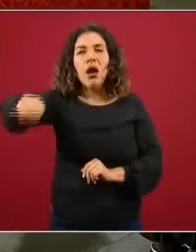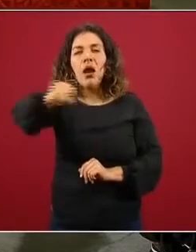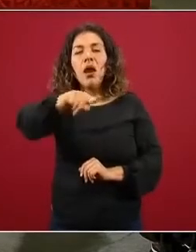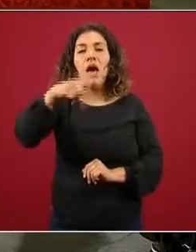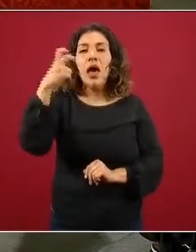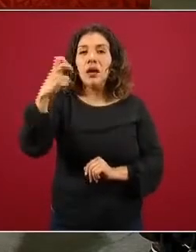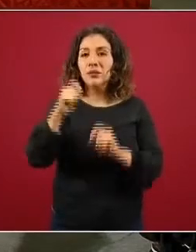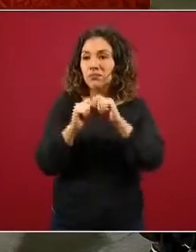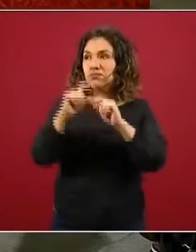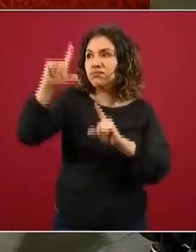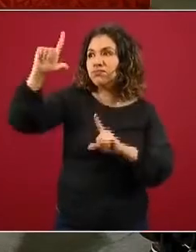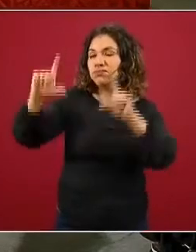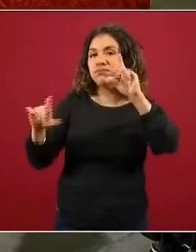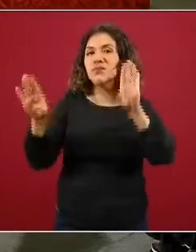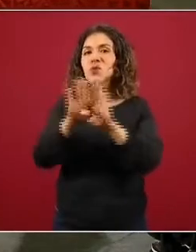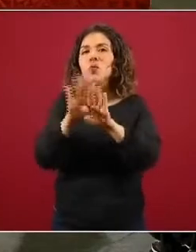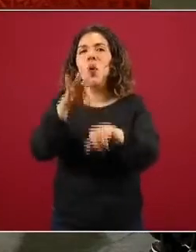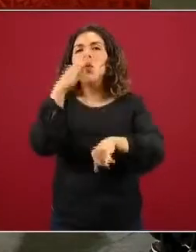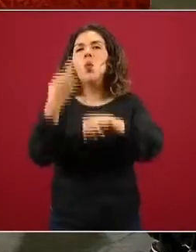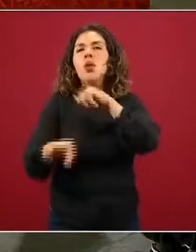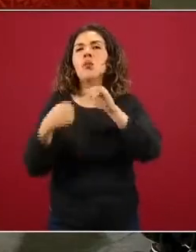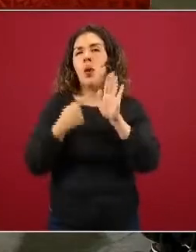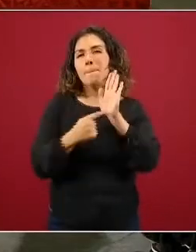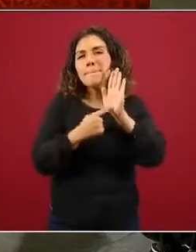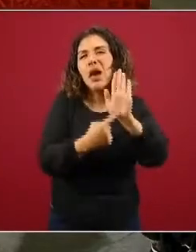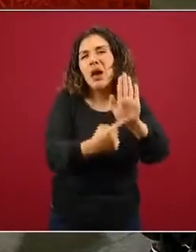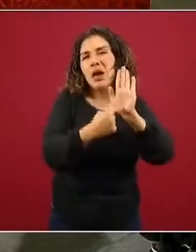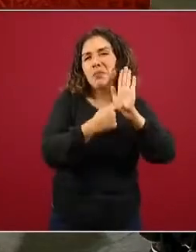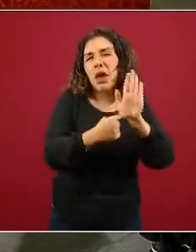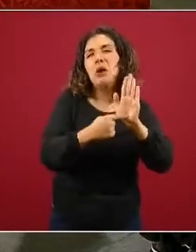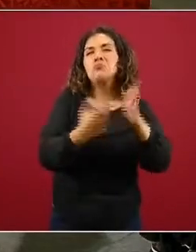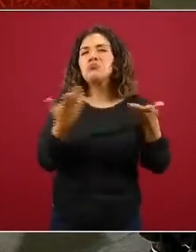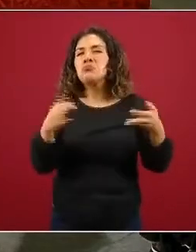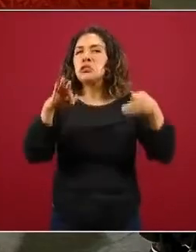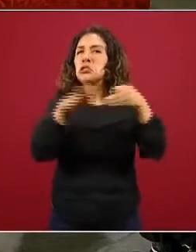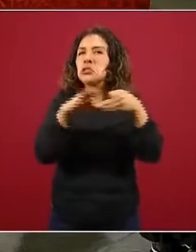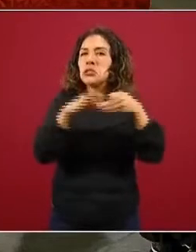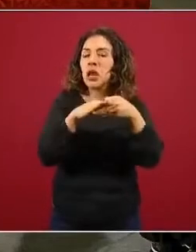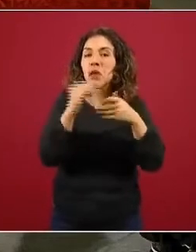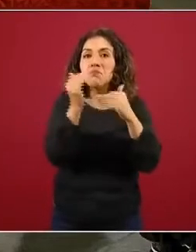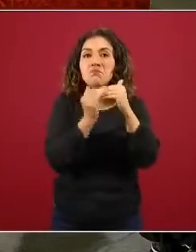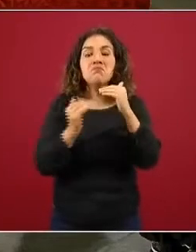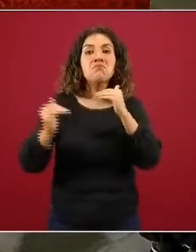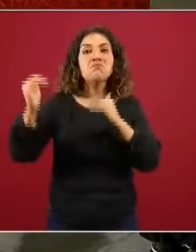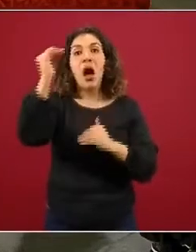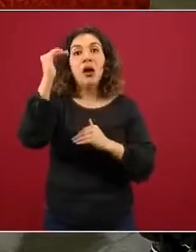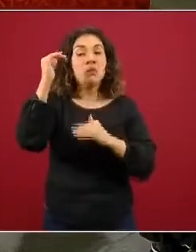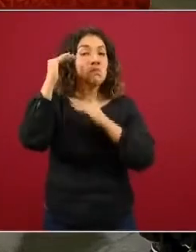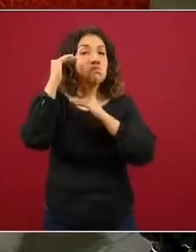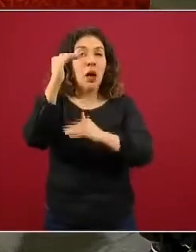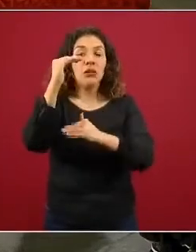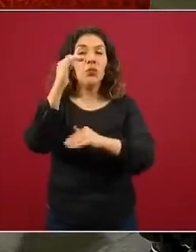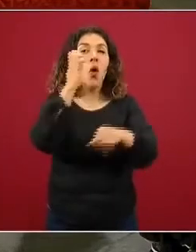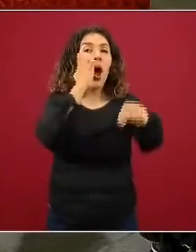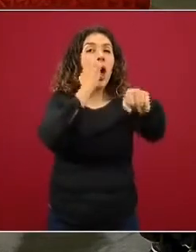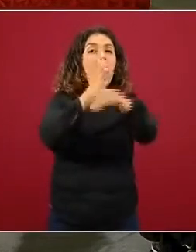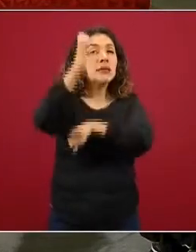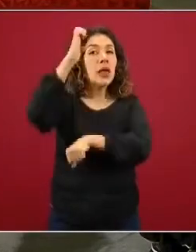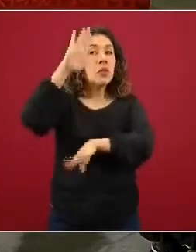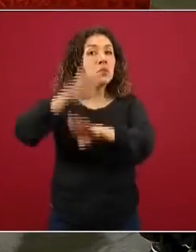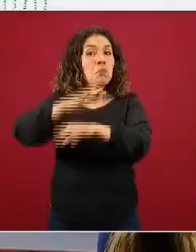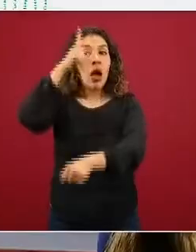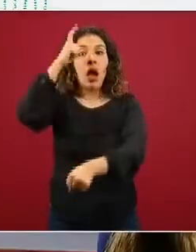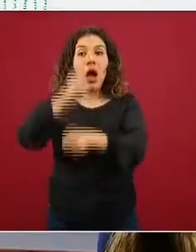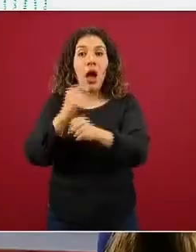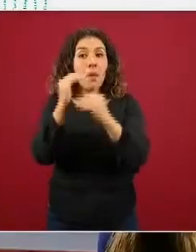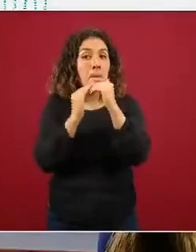esta gráfica de las últimas veces que la presentamos llegaba a un incremento máximo del Estado que más